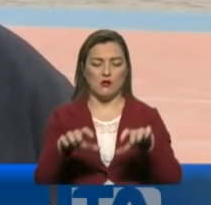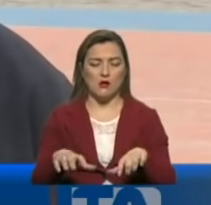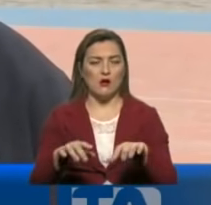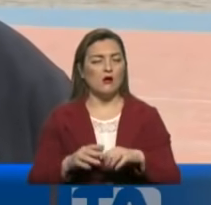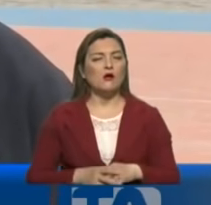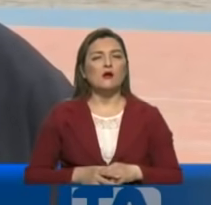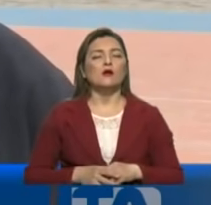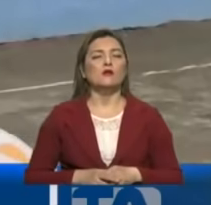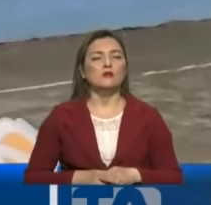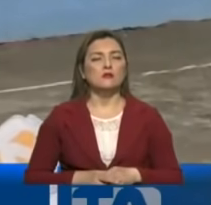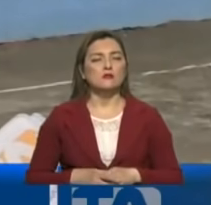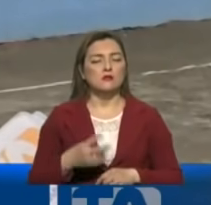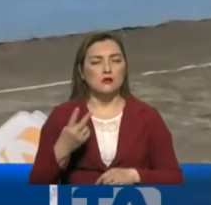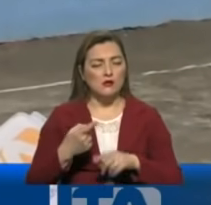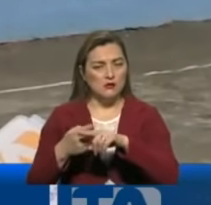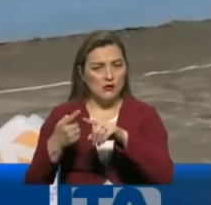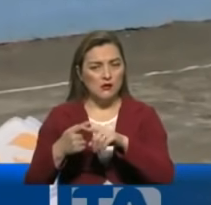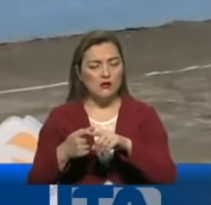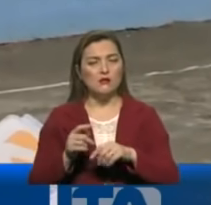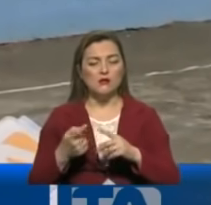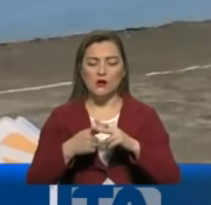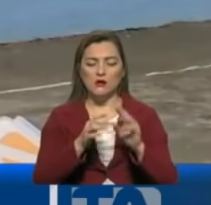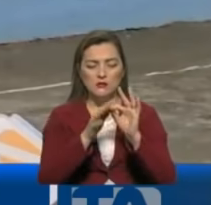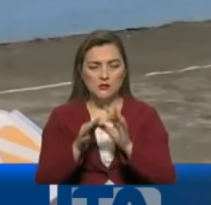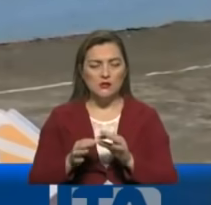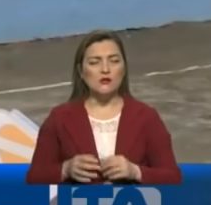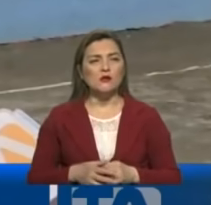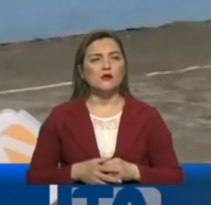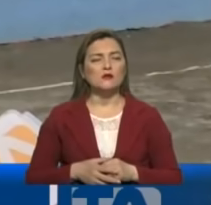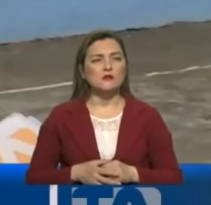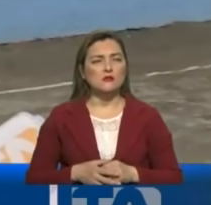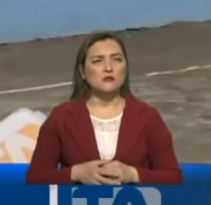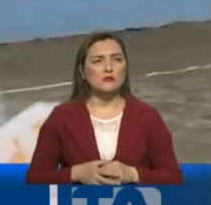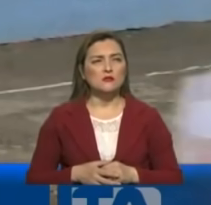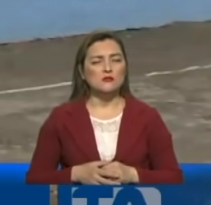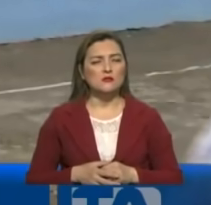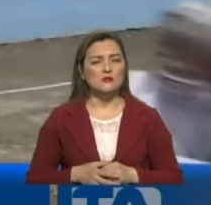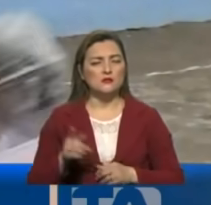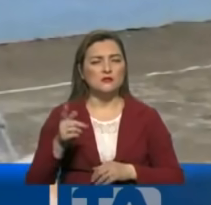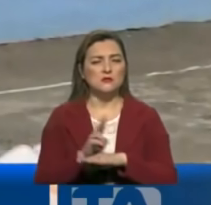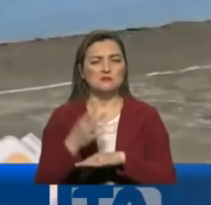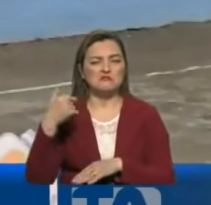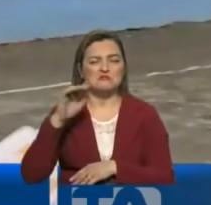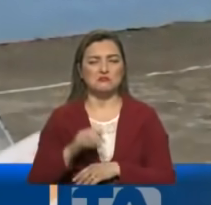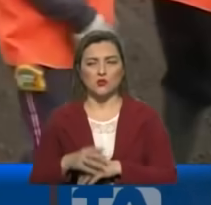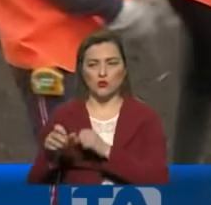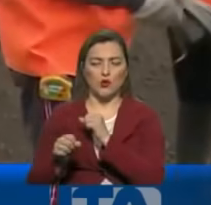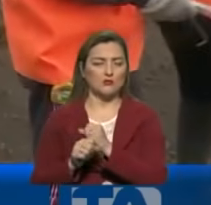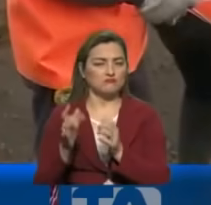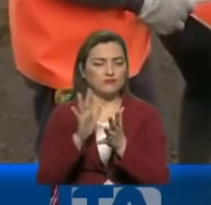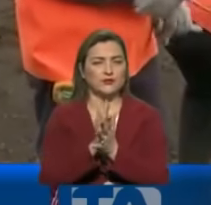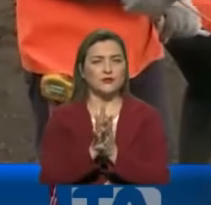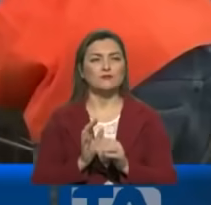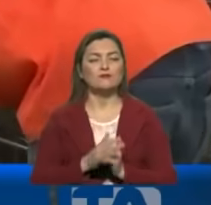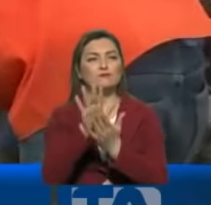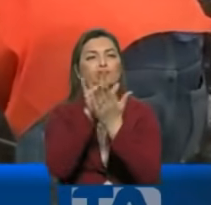el mantenimiento respectivo. Parques de prácticamente no se utiliza ya un buen tiempo. Todo el año. Prácticamente. En